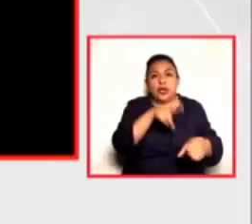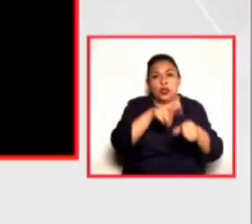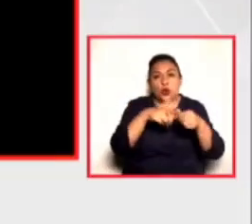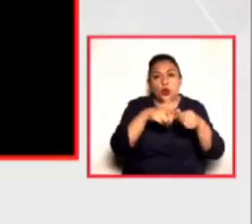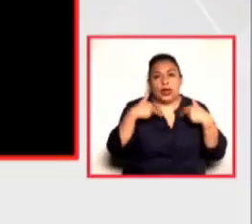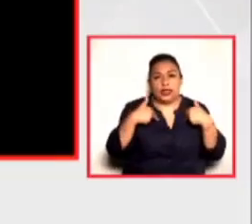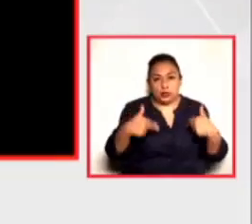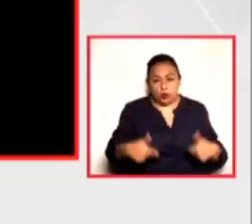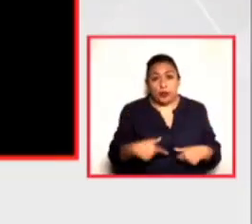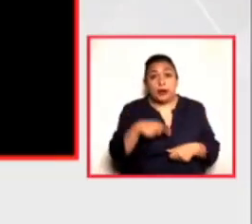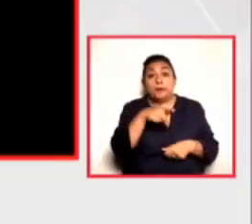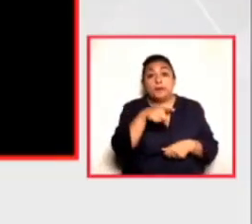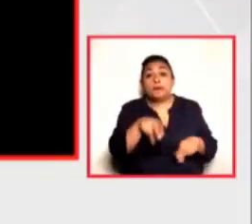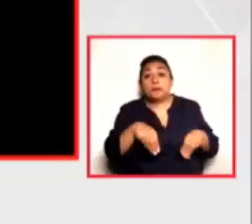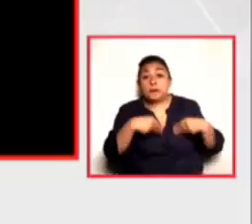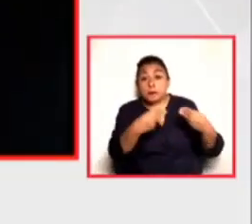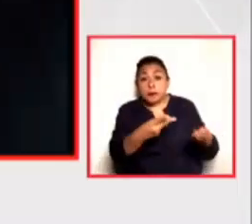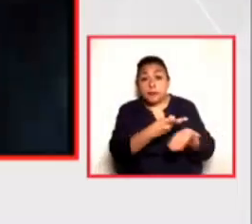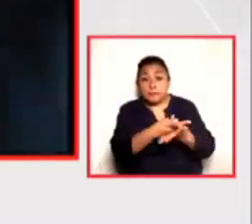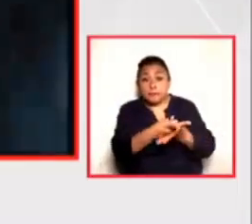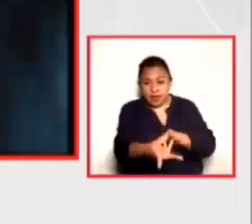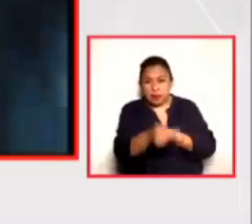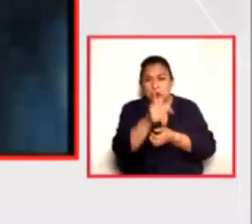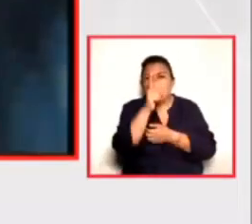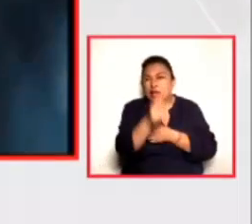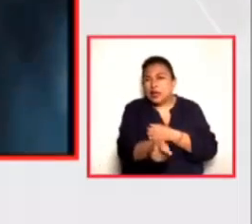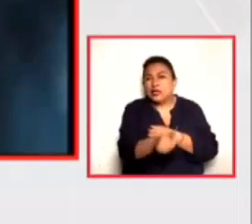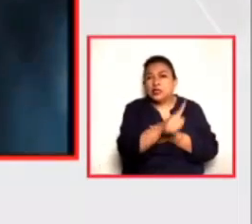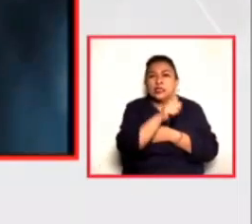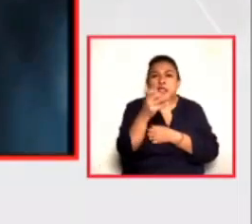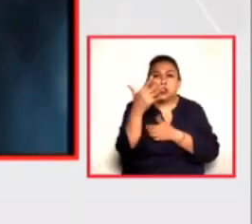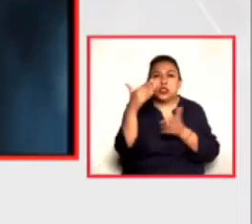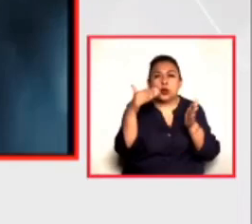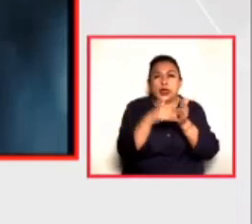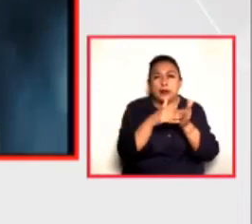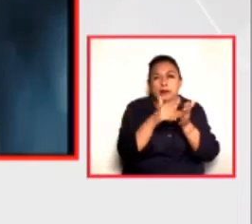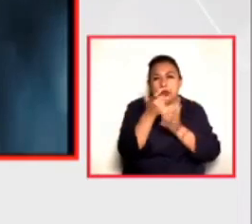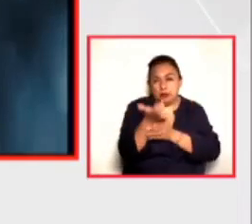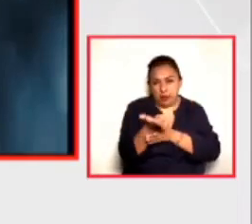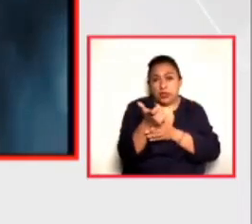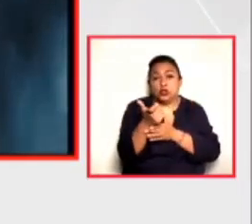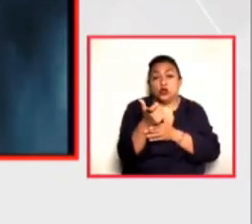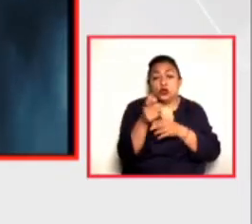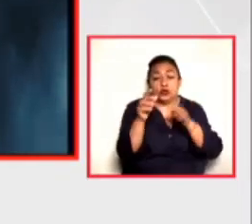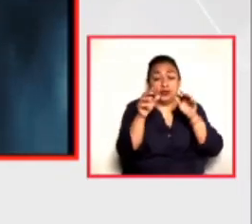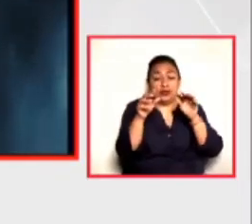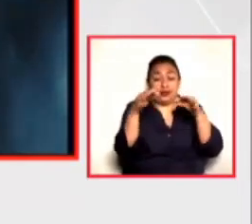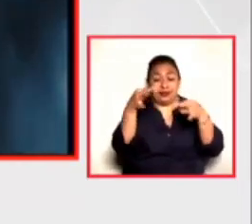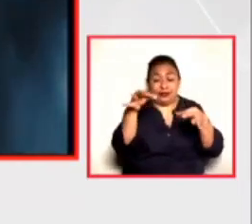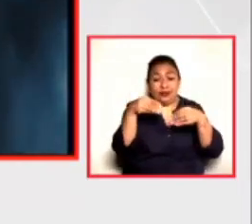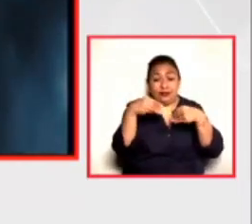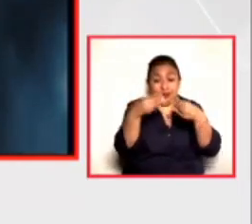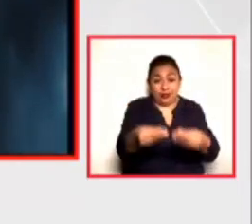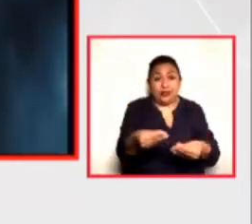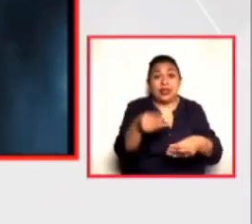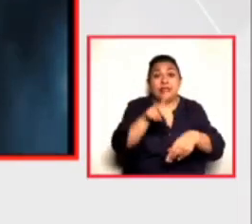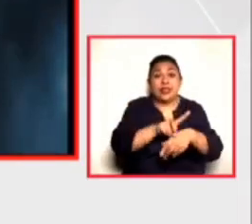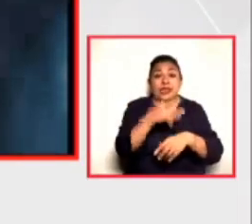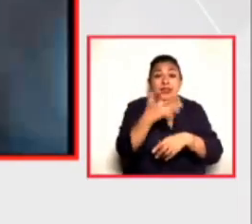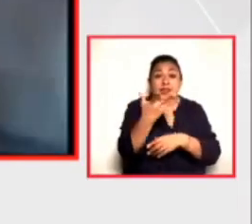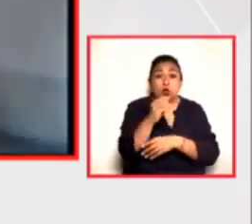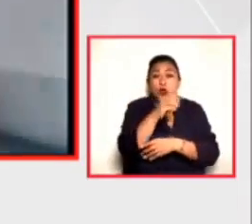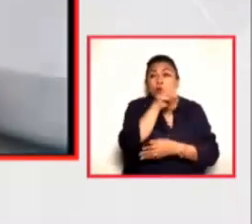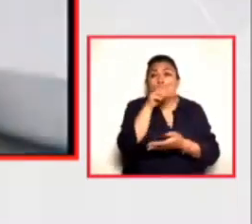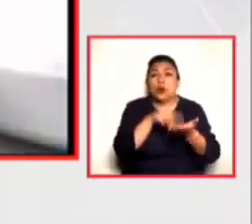de entrega del premio, que consiste en 150 mil pesos y un diploma, se efectuará el 5 de octubre en la ciudad de Mexicali, Baja